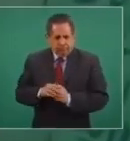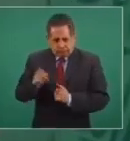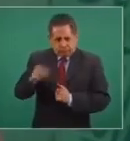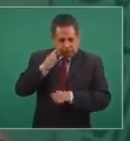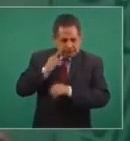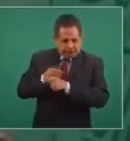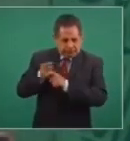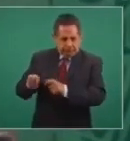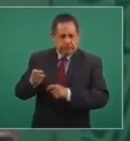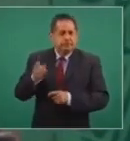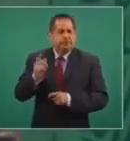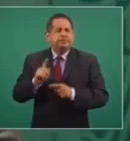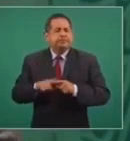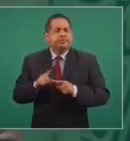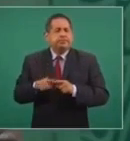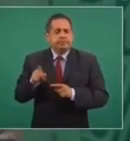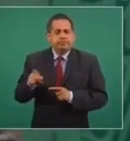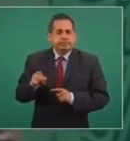encargos.